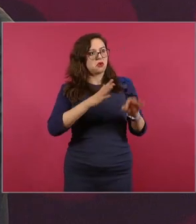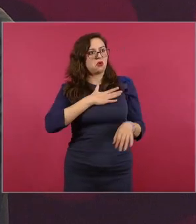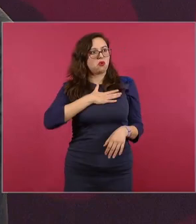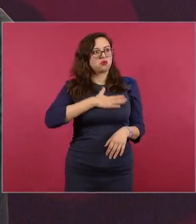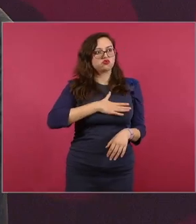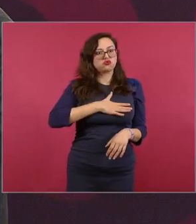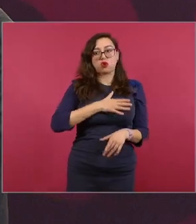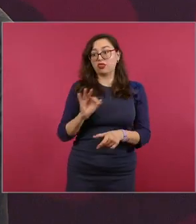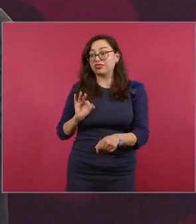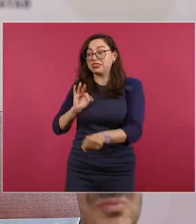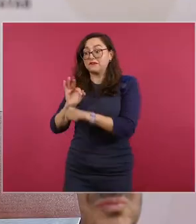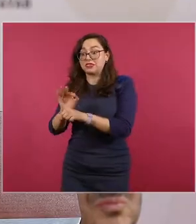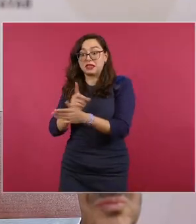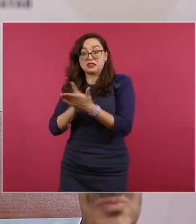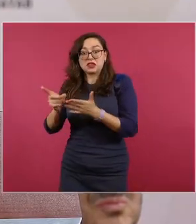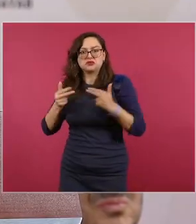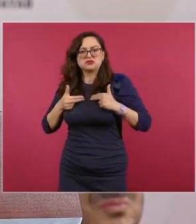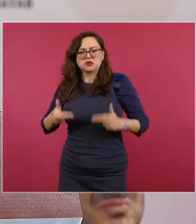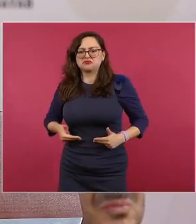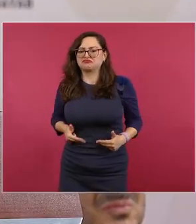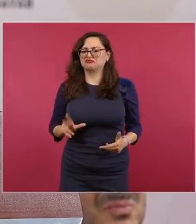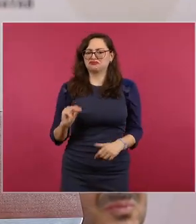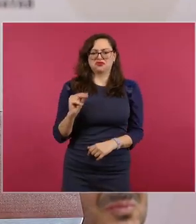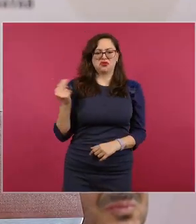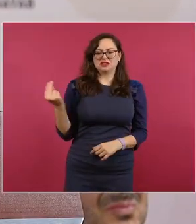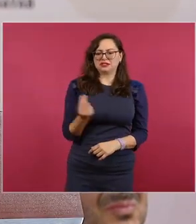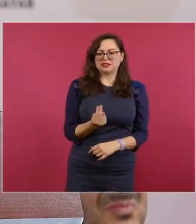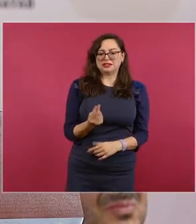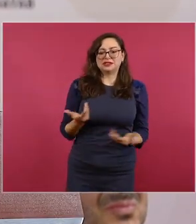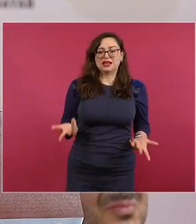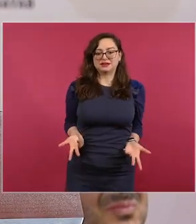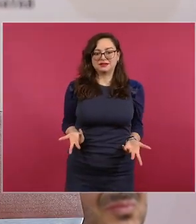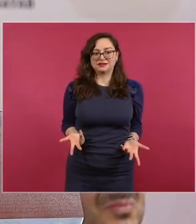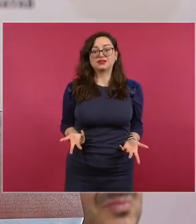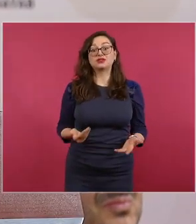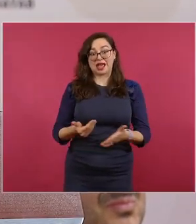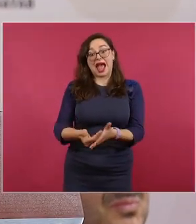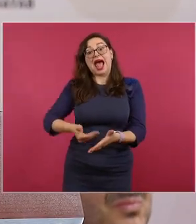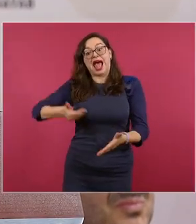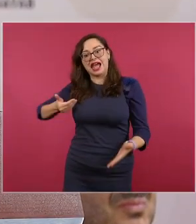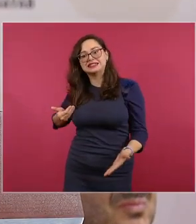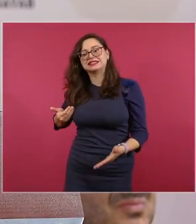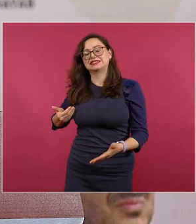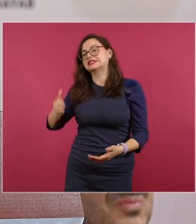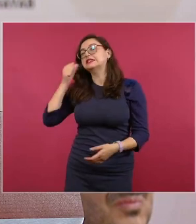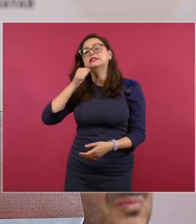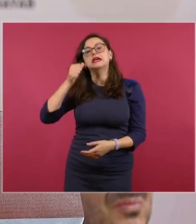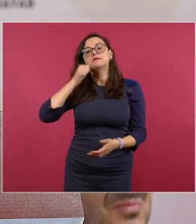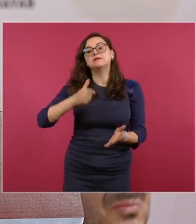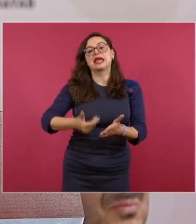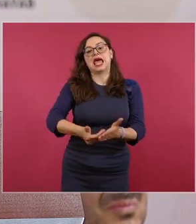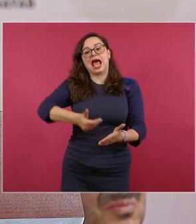Entonces, lo que hay que procurar primero es que no haya gobiernos autoritarios,